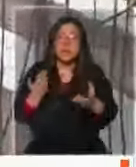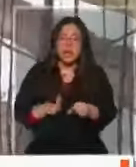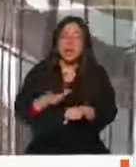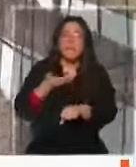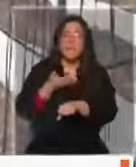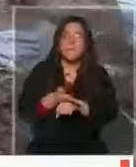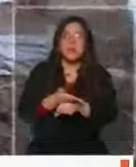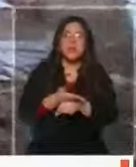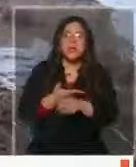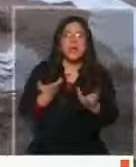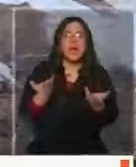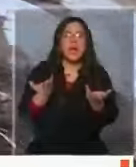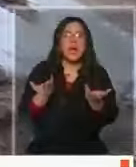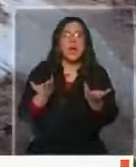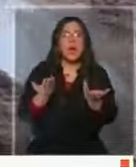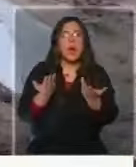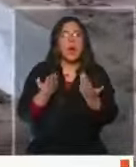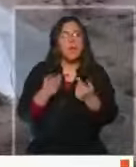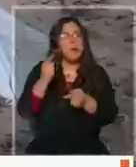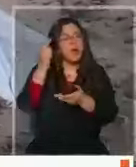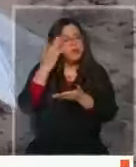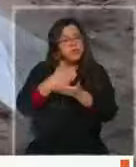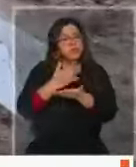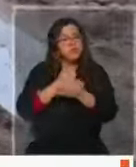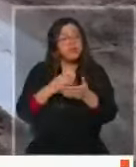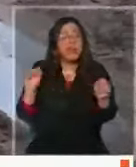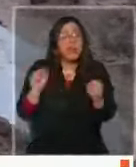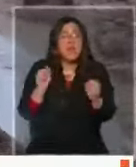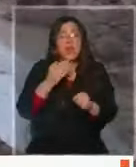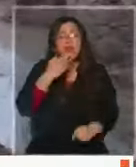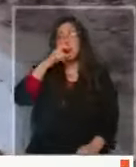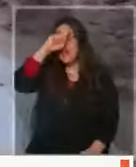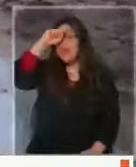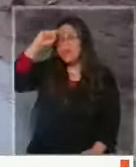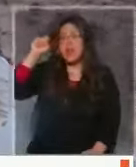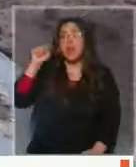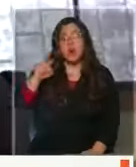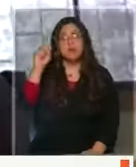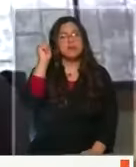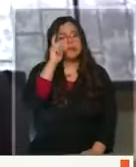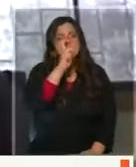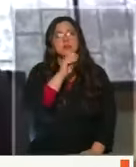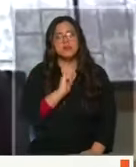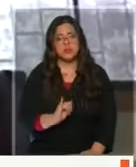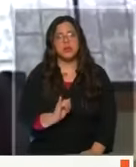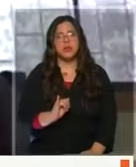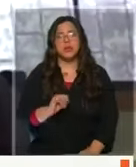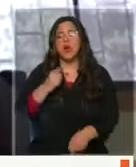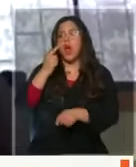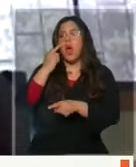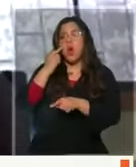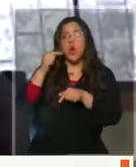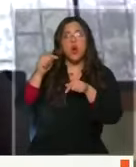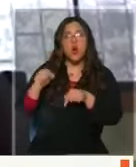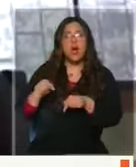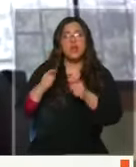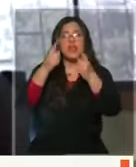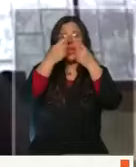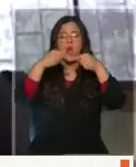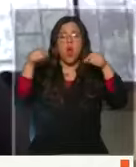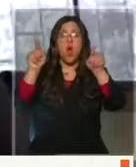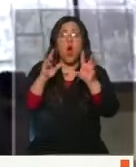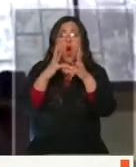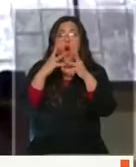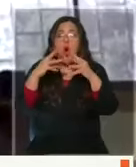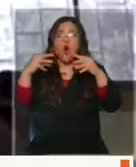para tomar medidas preventivas, porque el invierno y el verano vienen complicados. Sabemos que este es un otoño bien